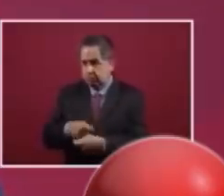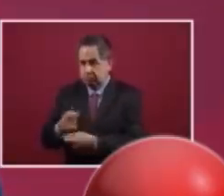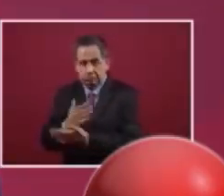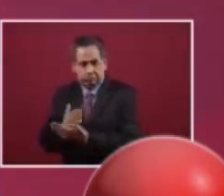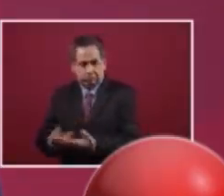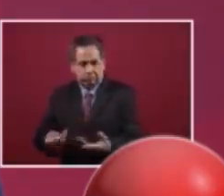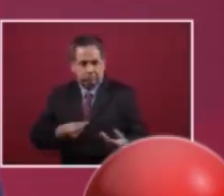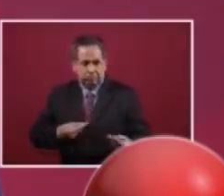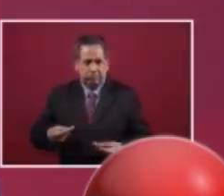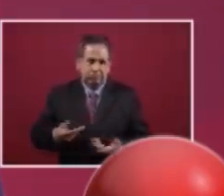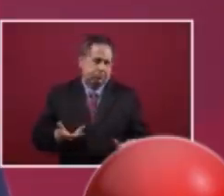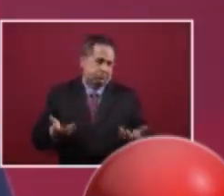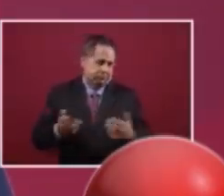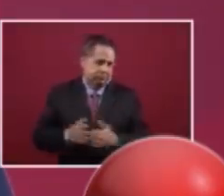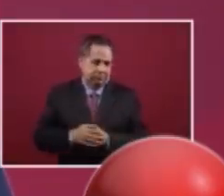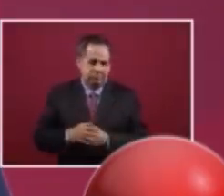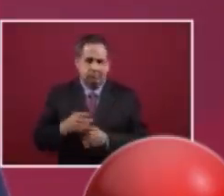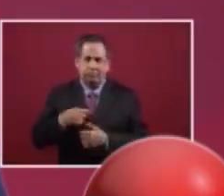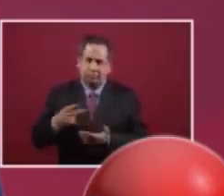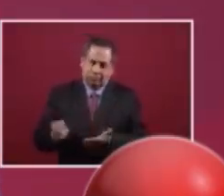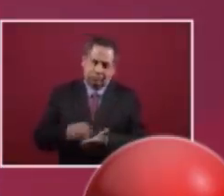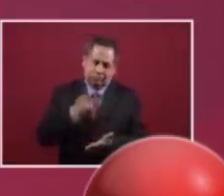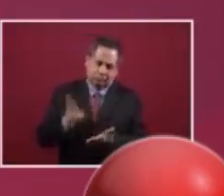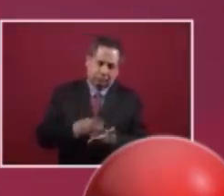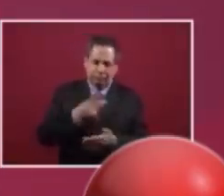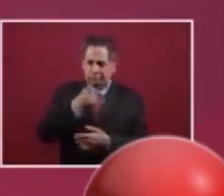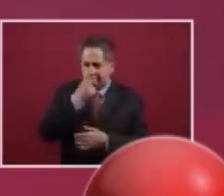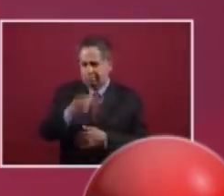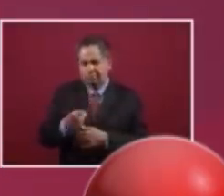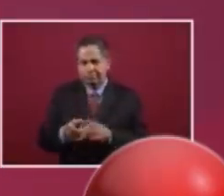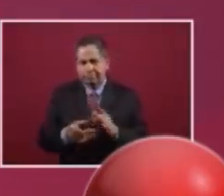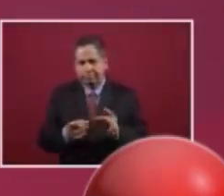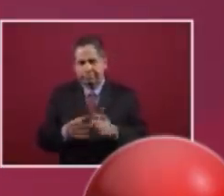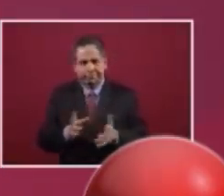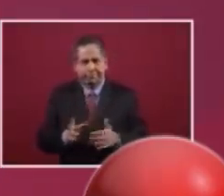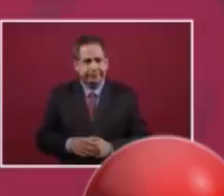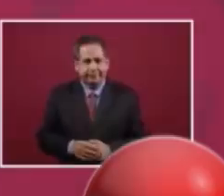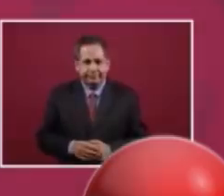Yo repito y repito porque es